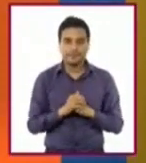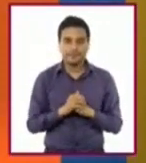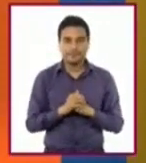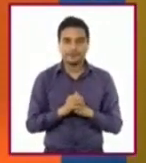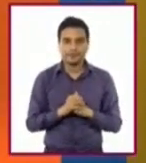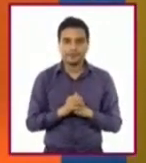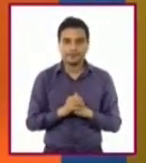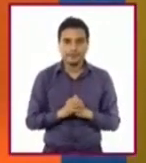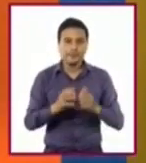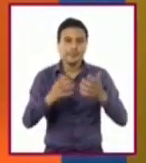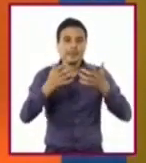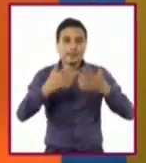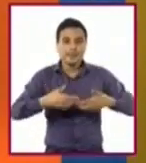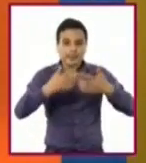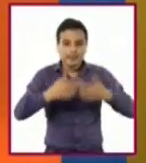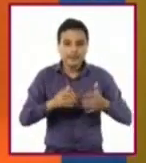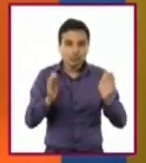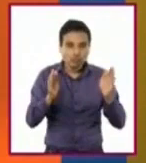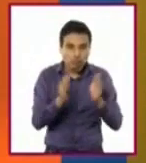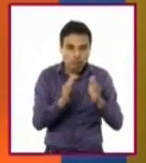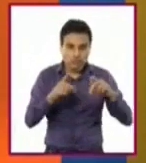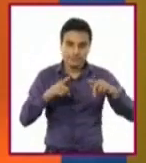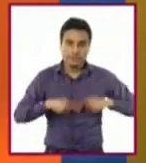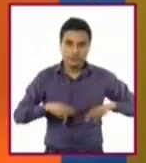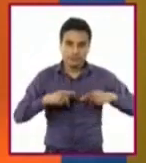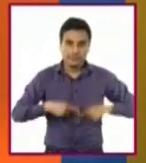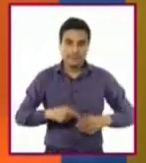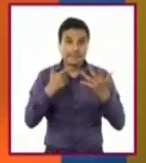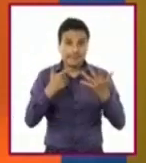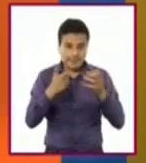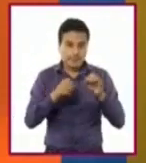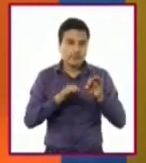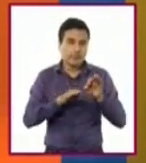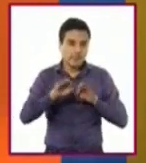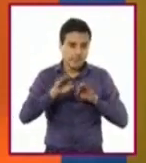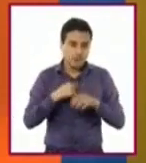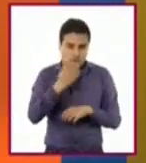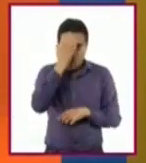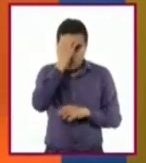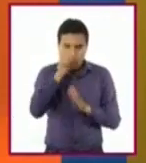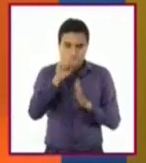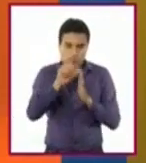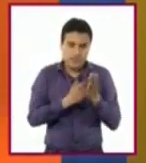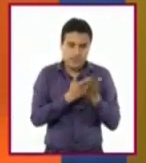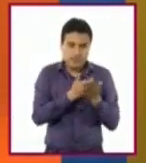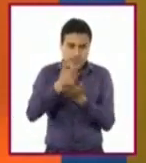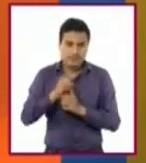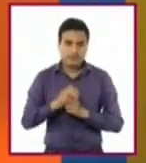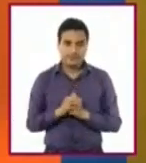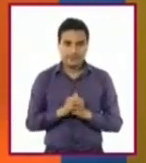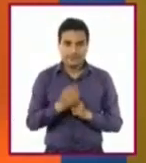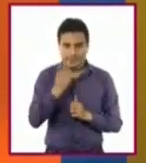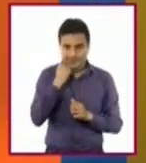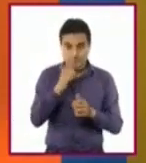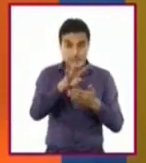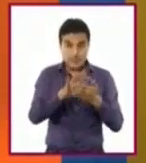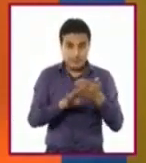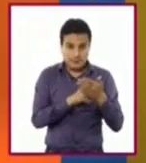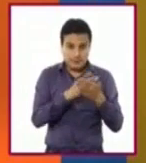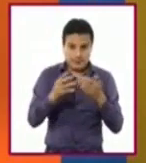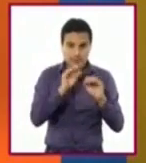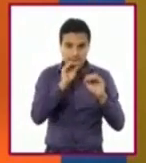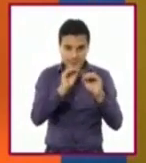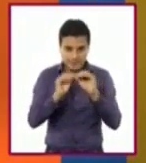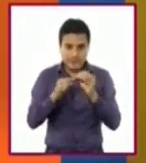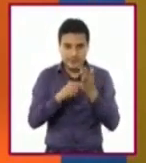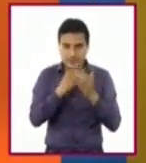pequeña empresa tiene siete empleados de quienes se conoce su salario mensual en una tabla se han registrado los salarios